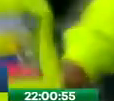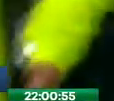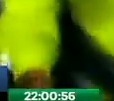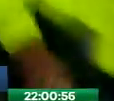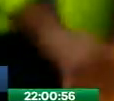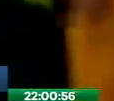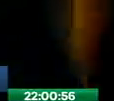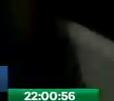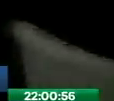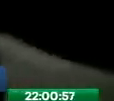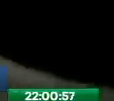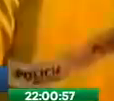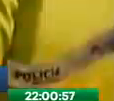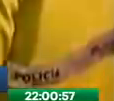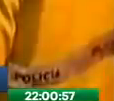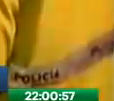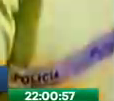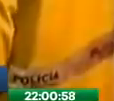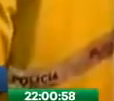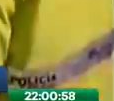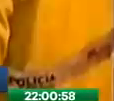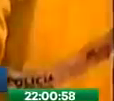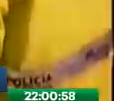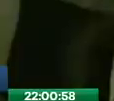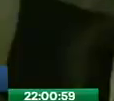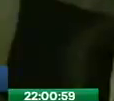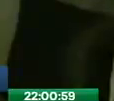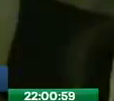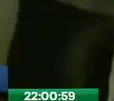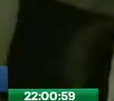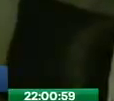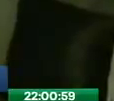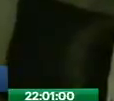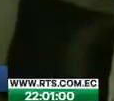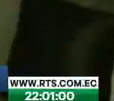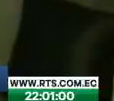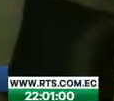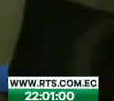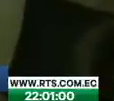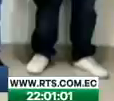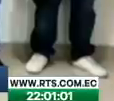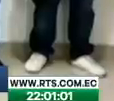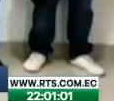Daule. En una de las residencias encontraron varios de estos documentos como evidencia.